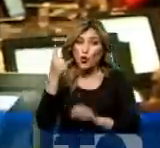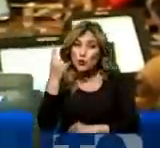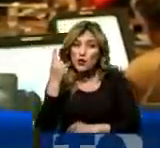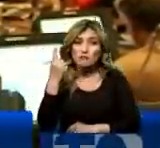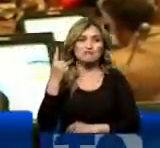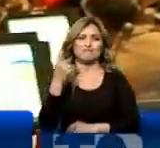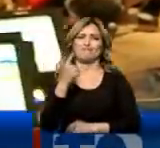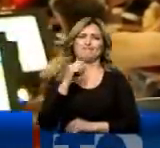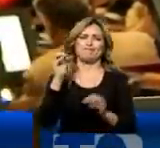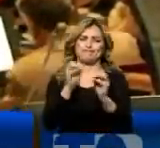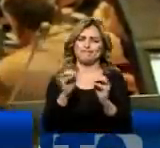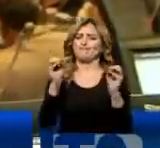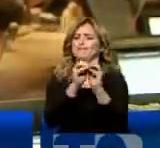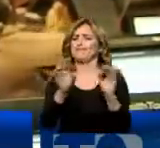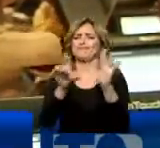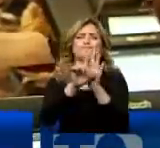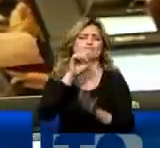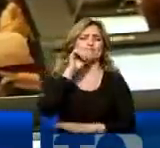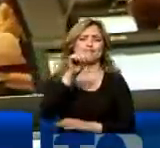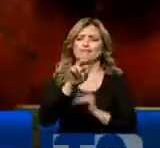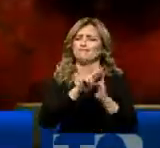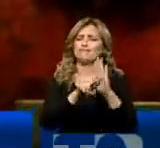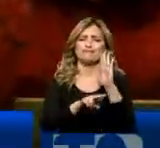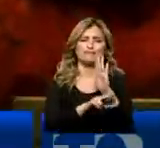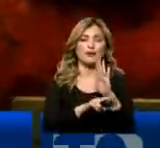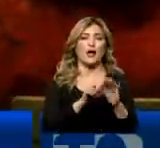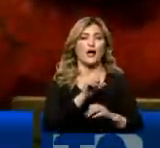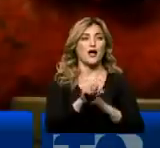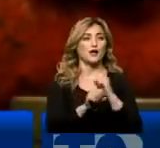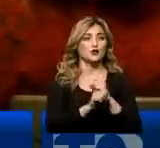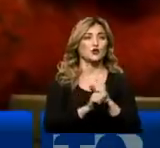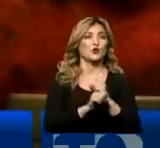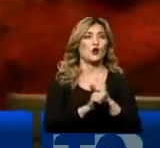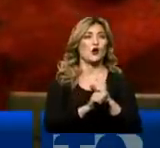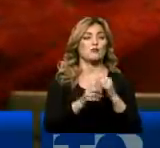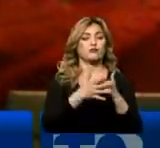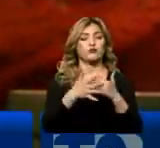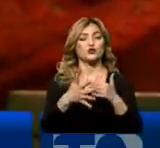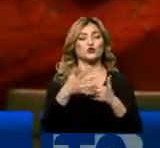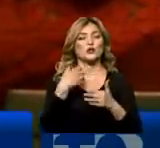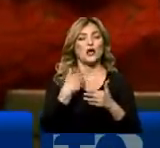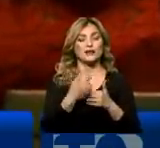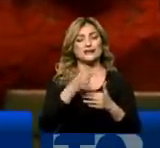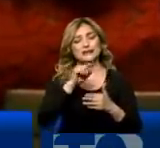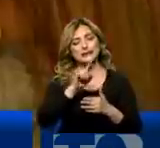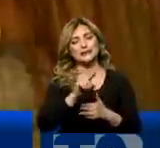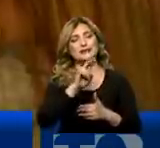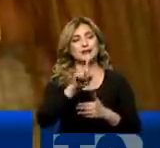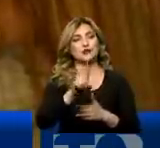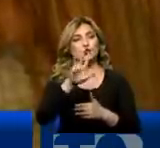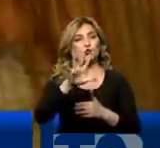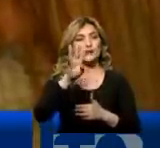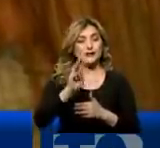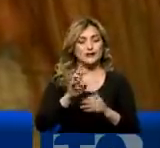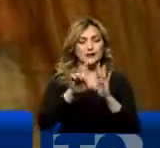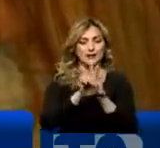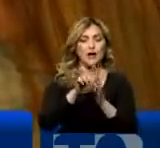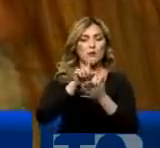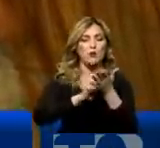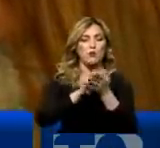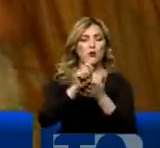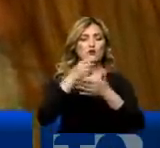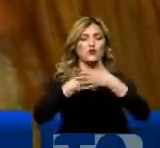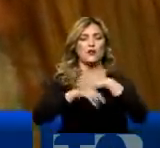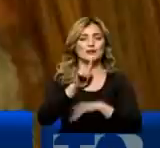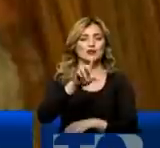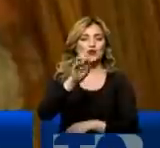la Asamblea, desde el 2009 hasta el 2019 se han aprobado 156 leyes, de las cuales 101 no tienen